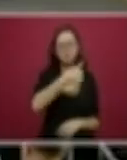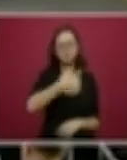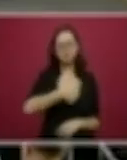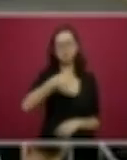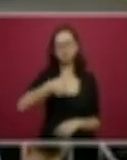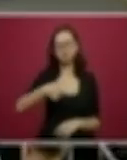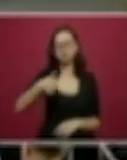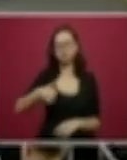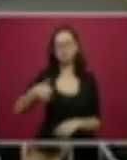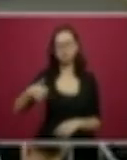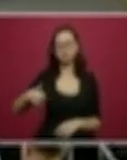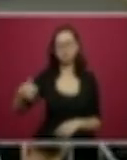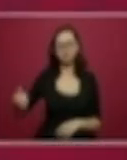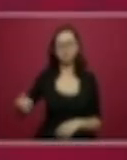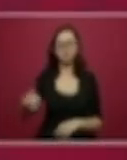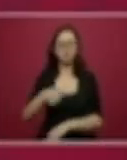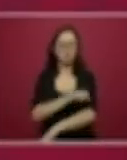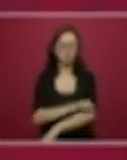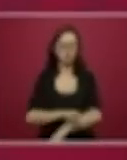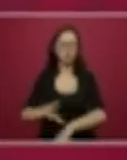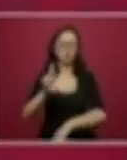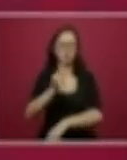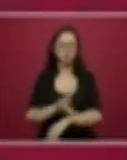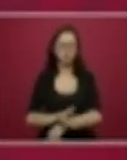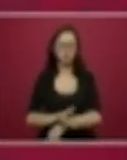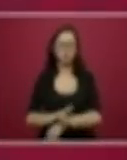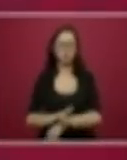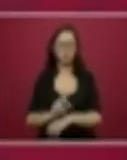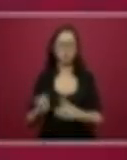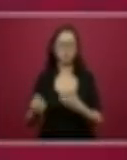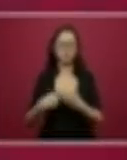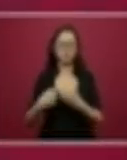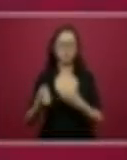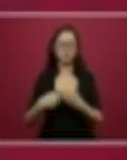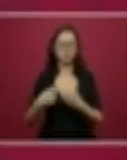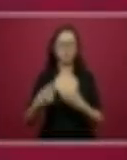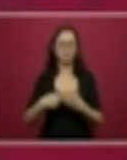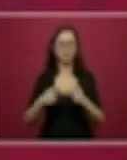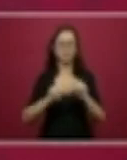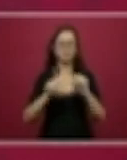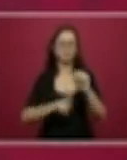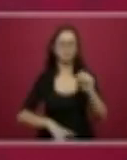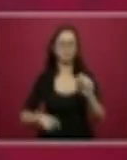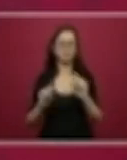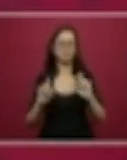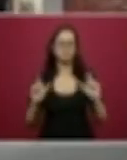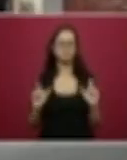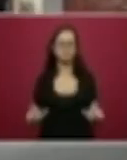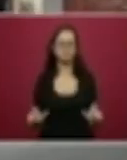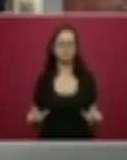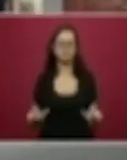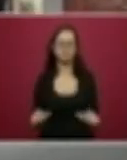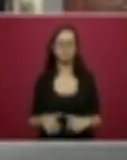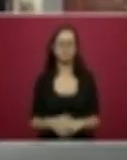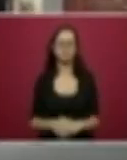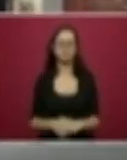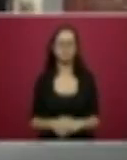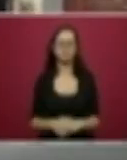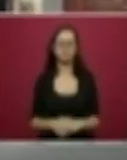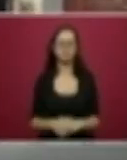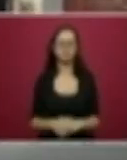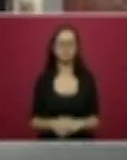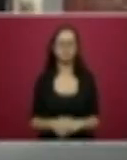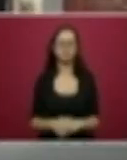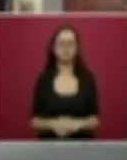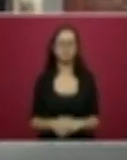favorecer a los que menos tienen y está bien yo no digo que esté mal está muy bien el problema es que una recesión lo que